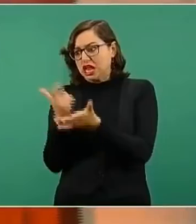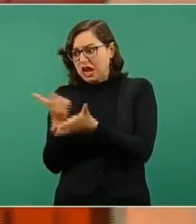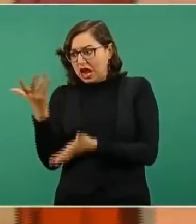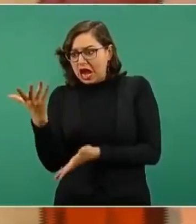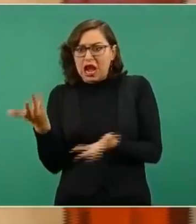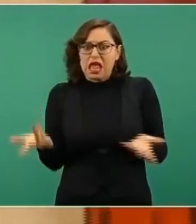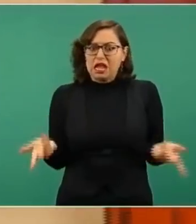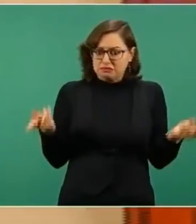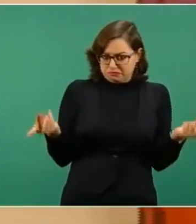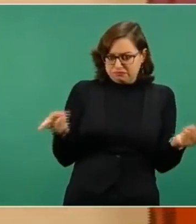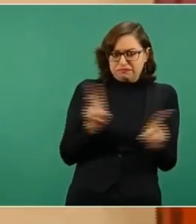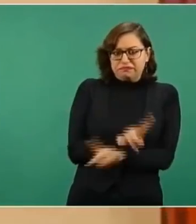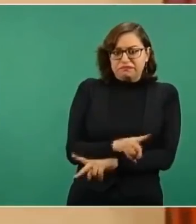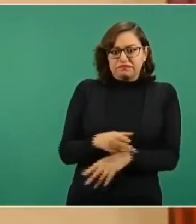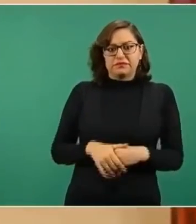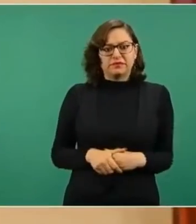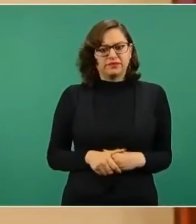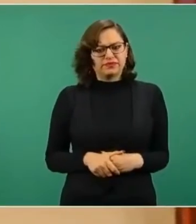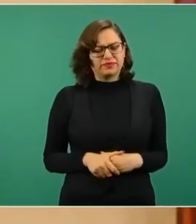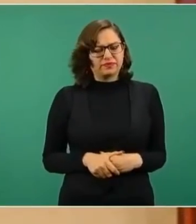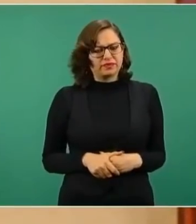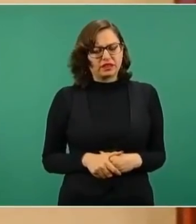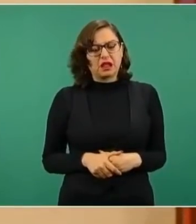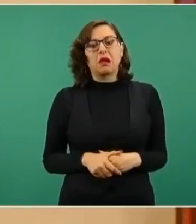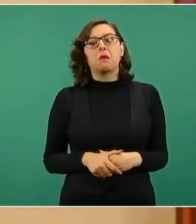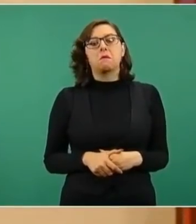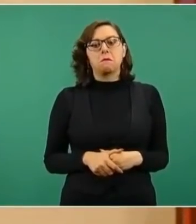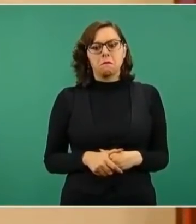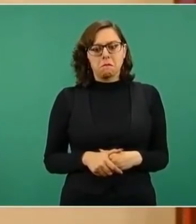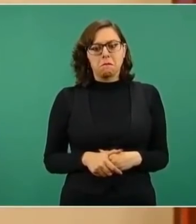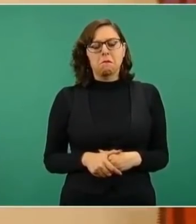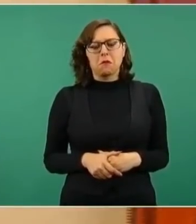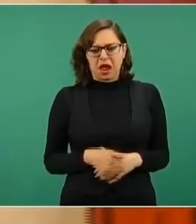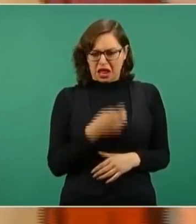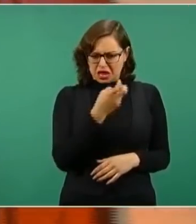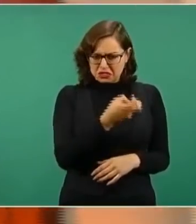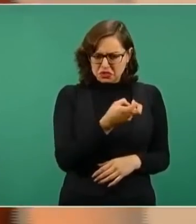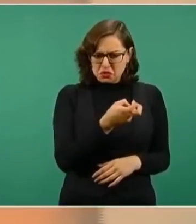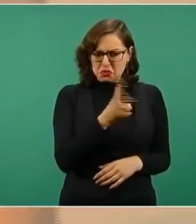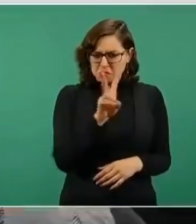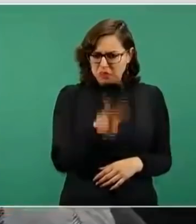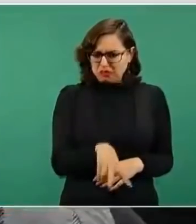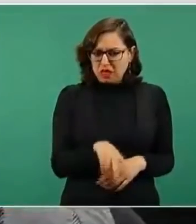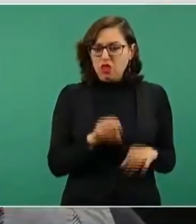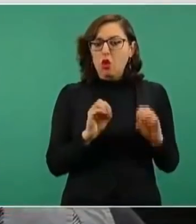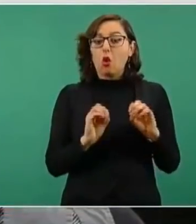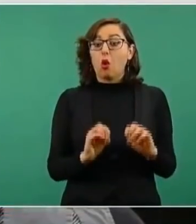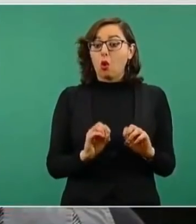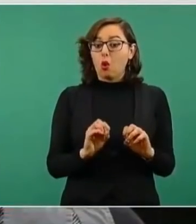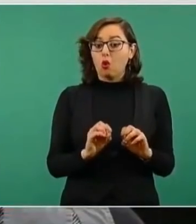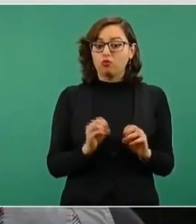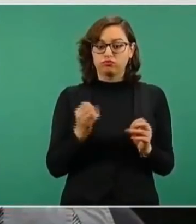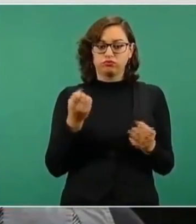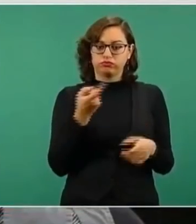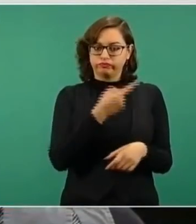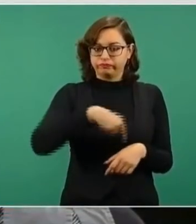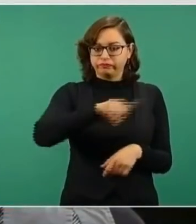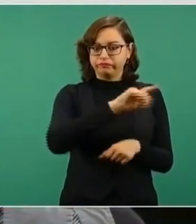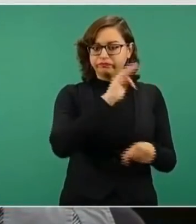barata. ¿Será eso o será porque tienen subsidios? Bueno, pues vamos a dar otro dato. Vamos a la siguiente, por